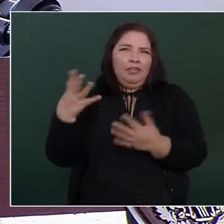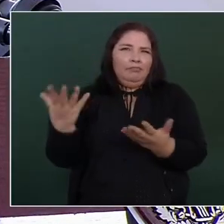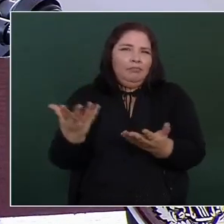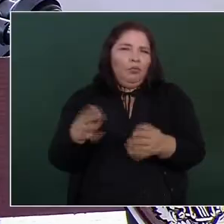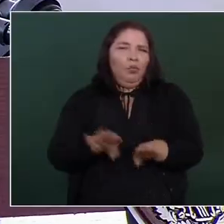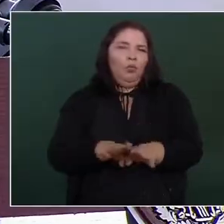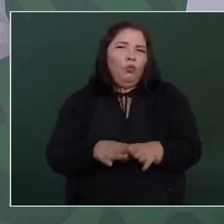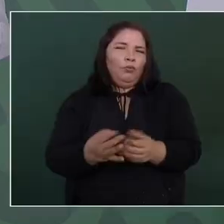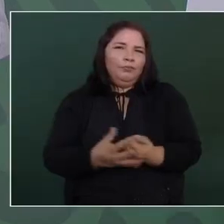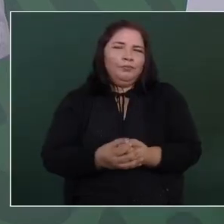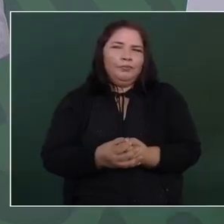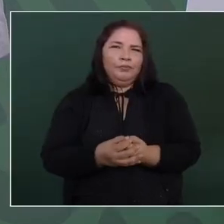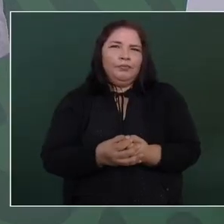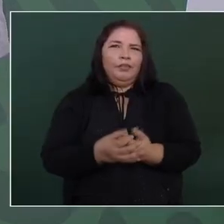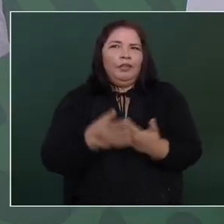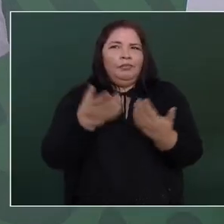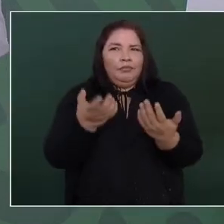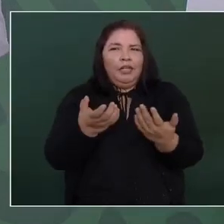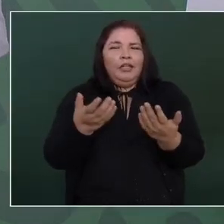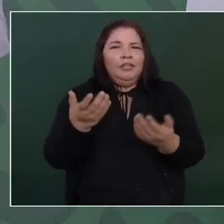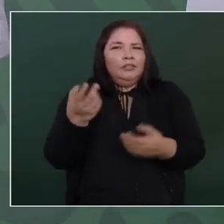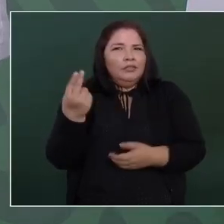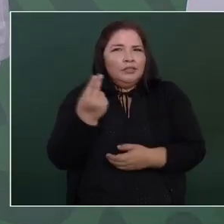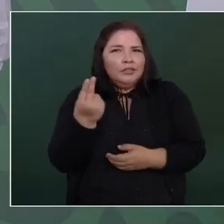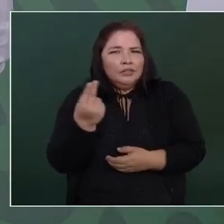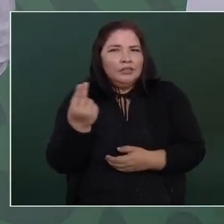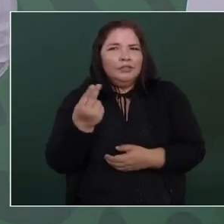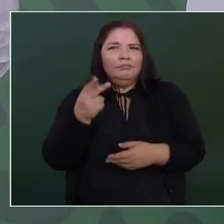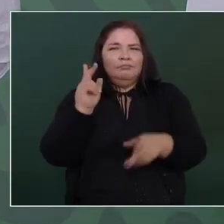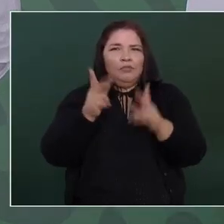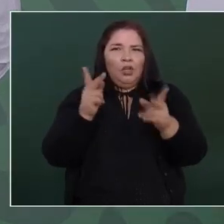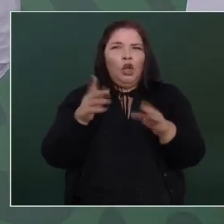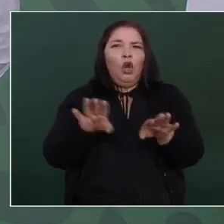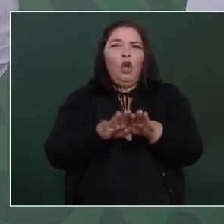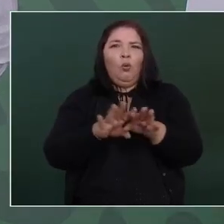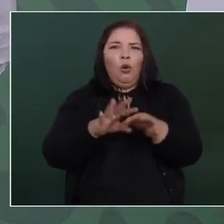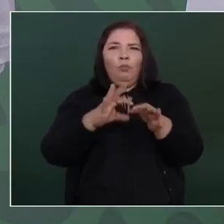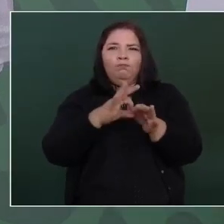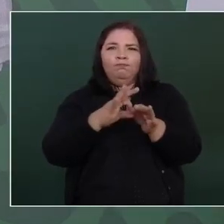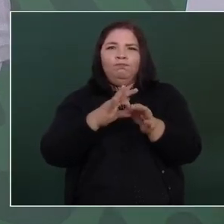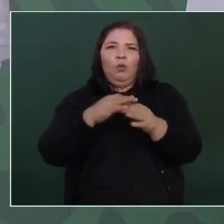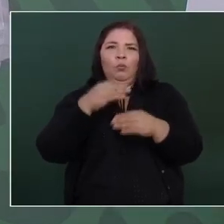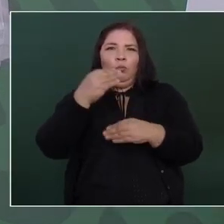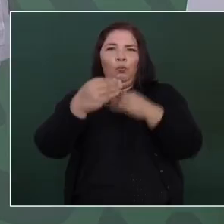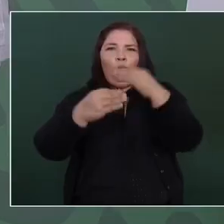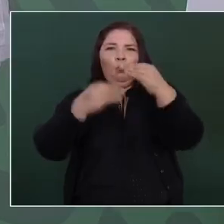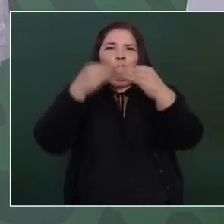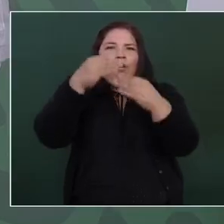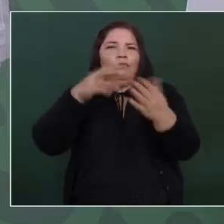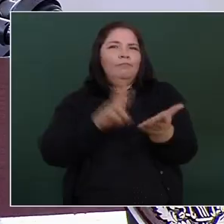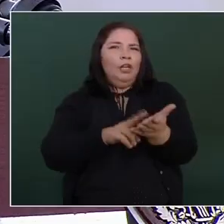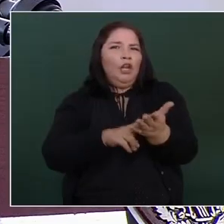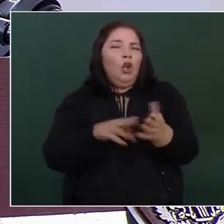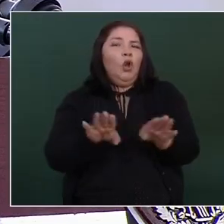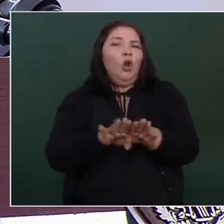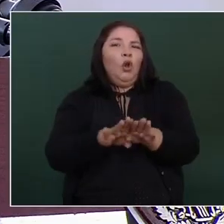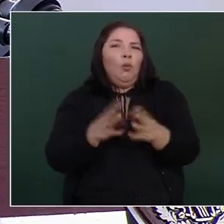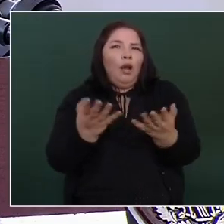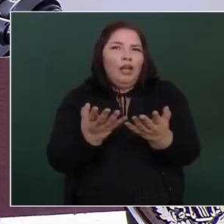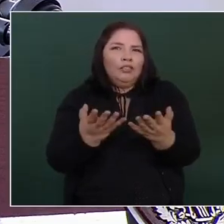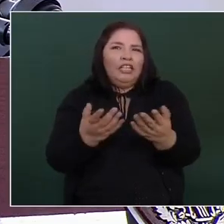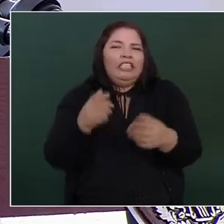Y por supuesto que se tendrá que hablar de la cadena de valor del fentanilo, particularmente